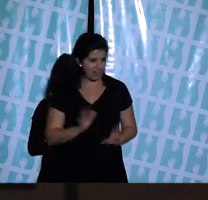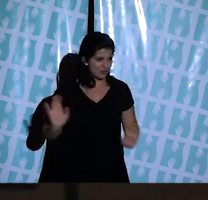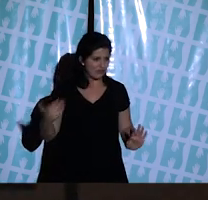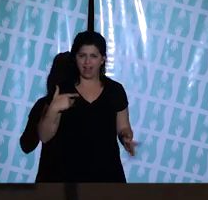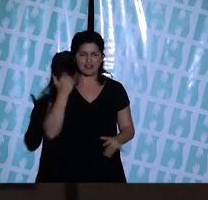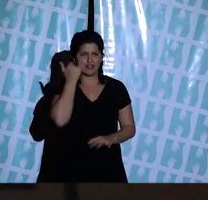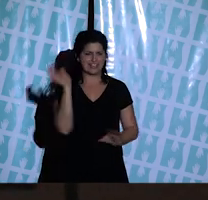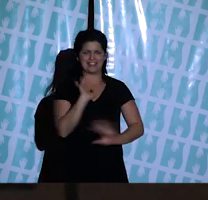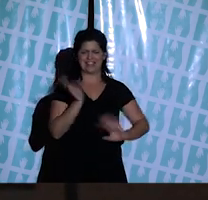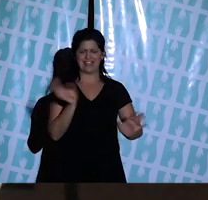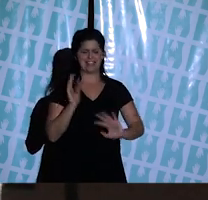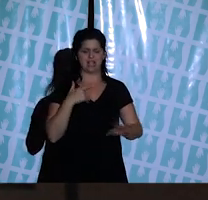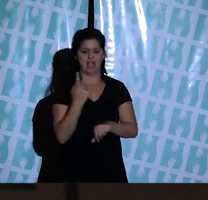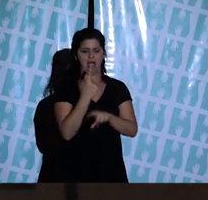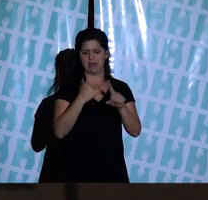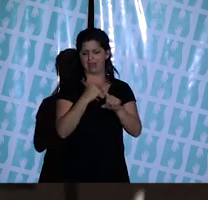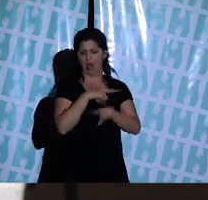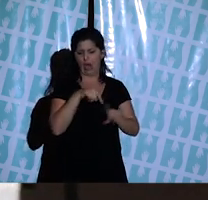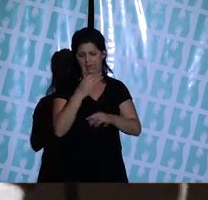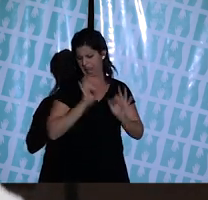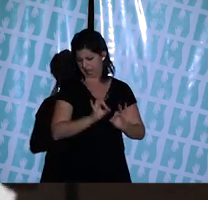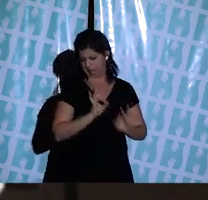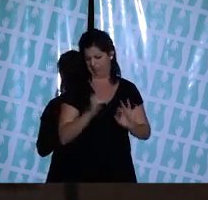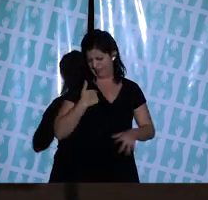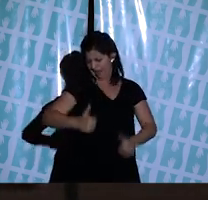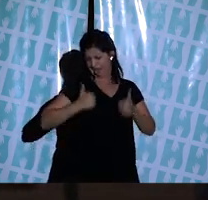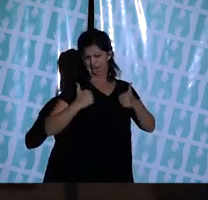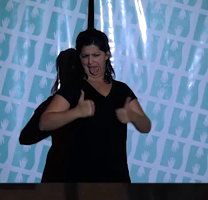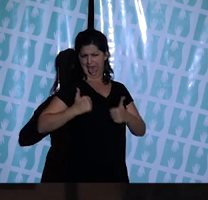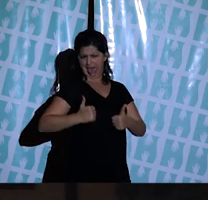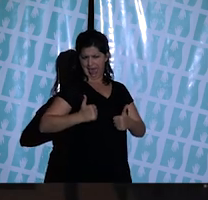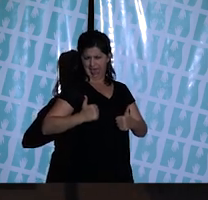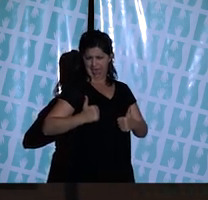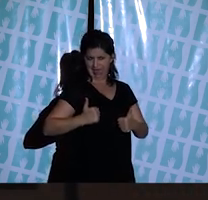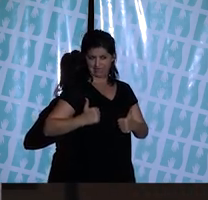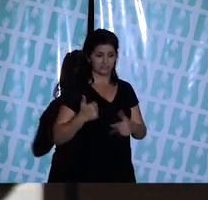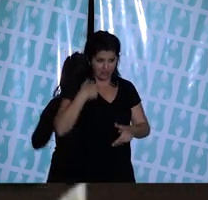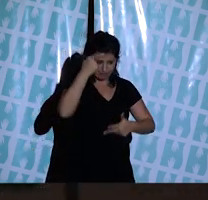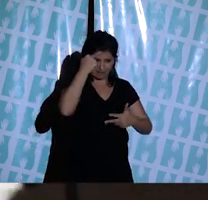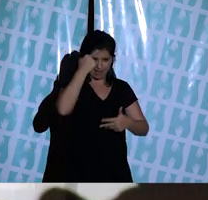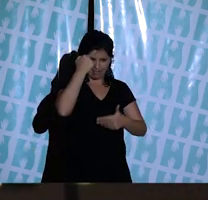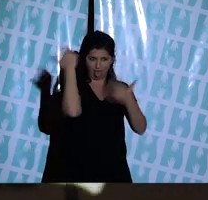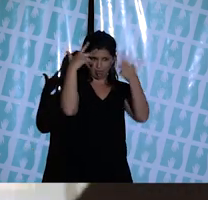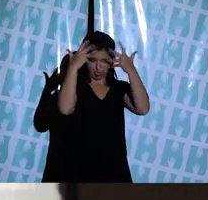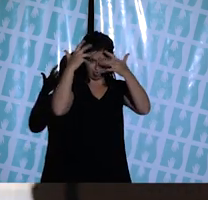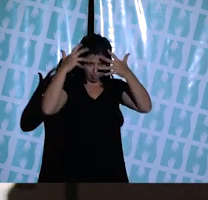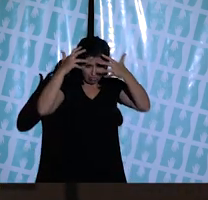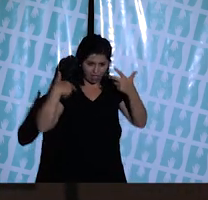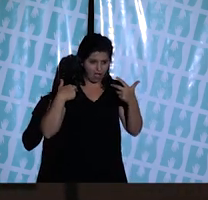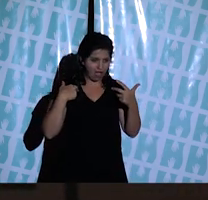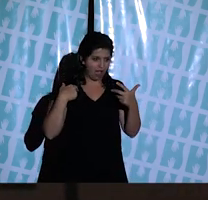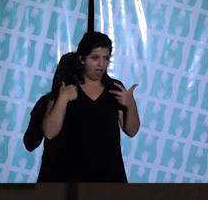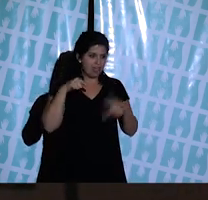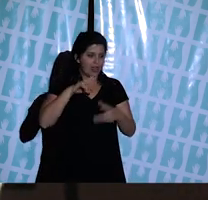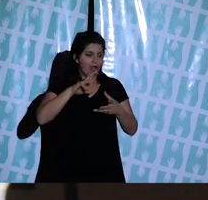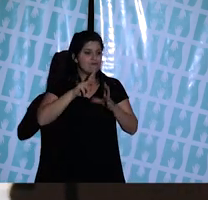Ya está, ya, media hora es un montón, ya está, soy un genio. Todo eso me pasaba por la cabeza. Bueno, esa es la forma de